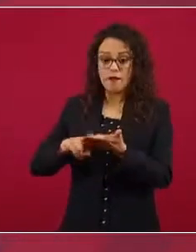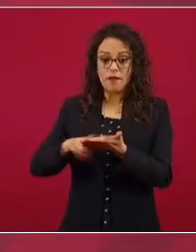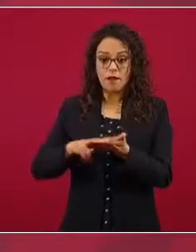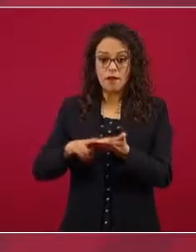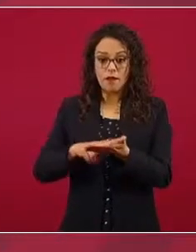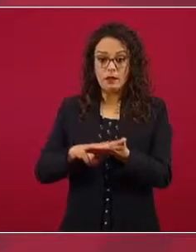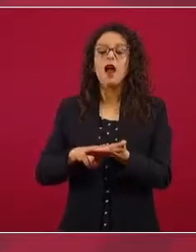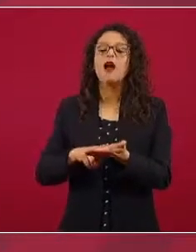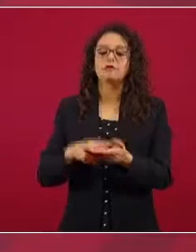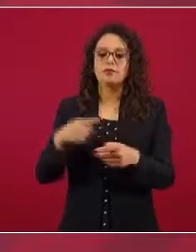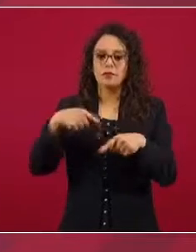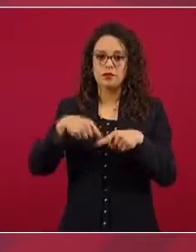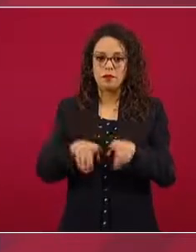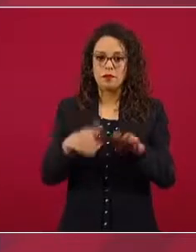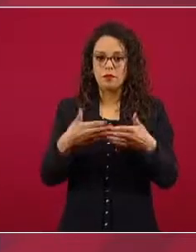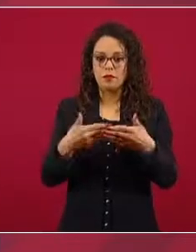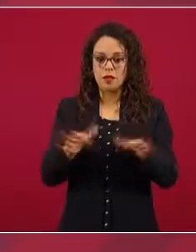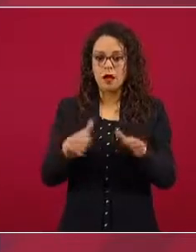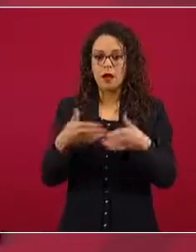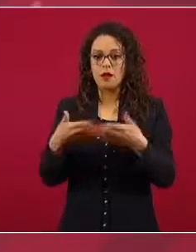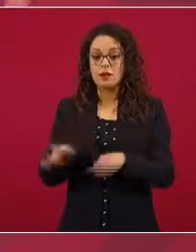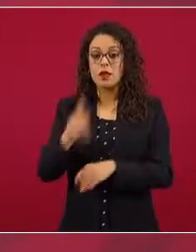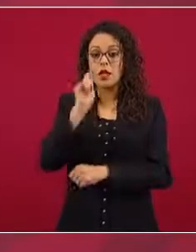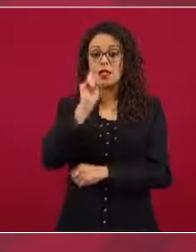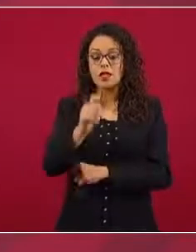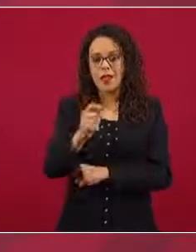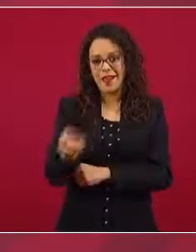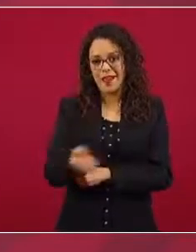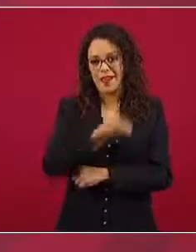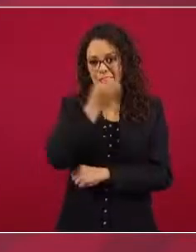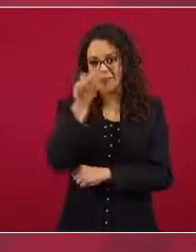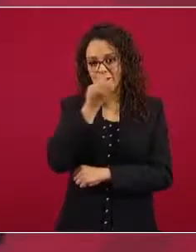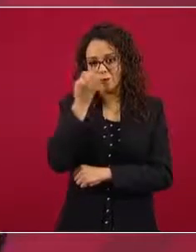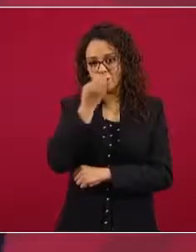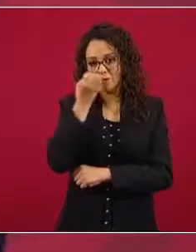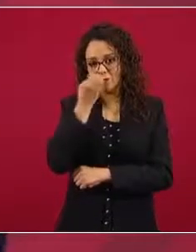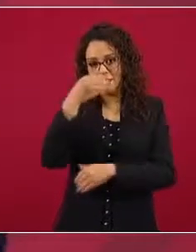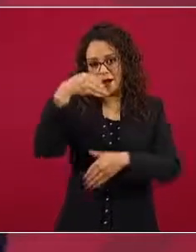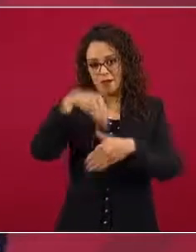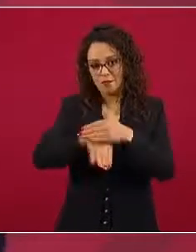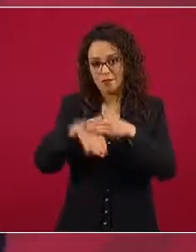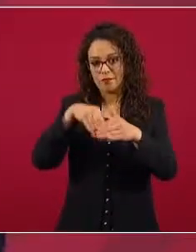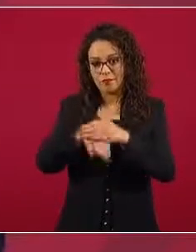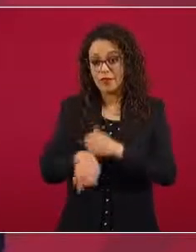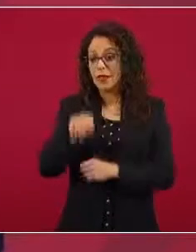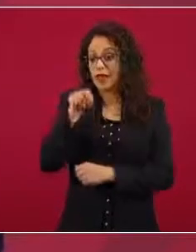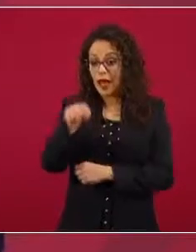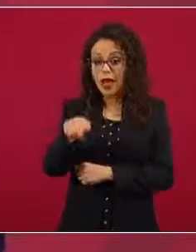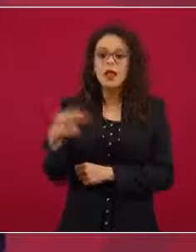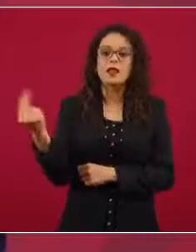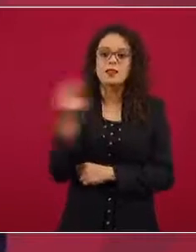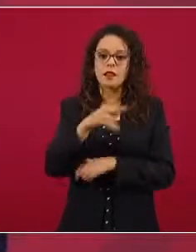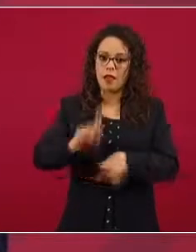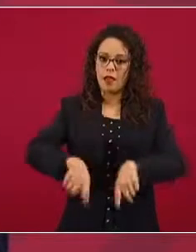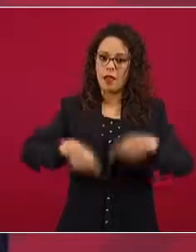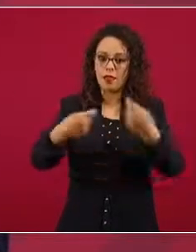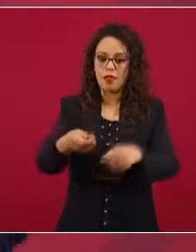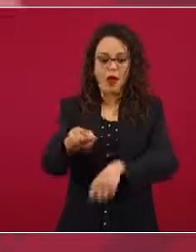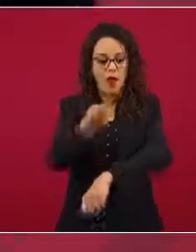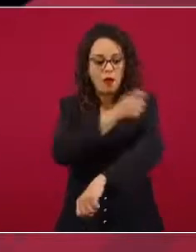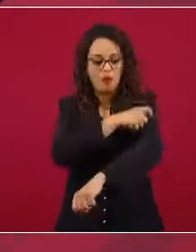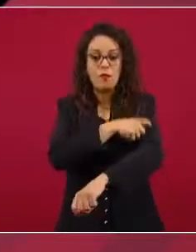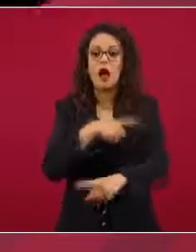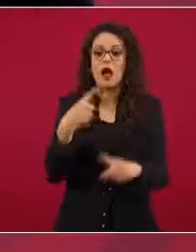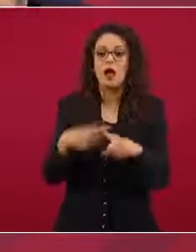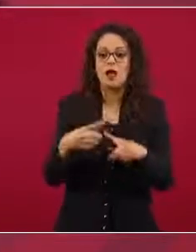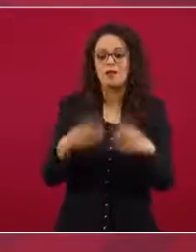las clases presenciales y ahí vamos a necesitar vacunar a maestras y a maestros. Ese